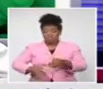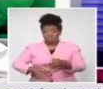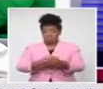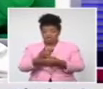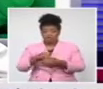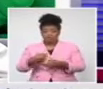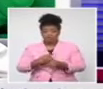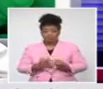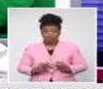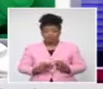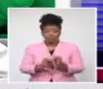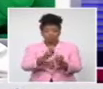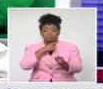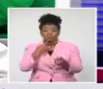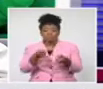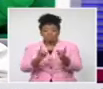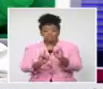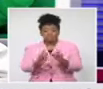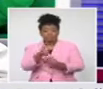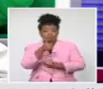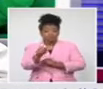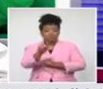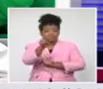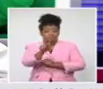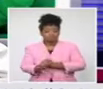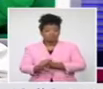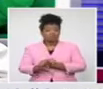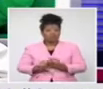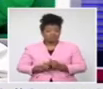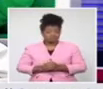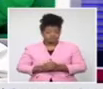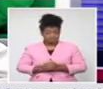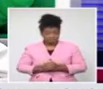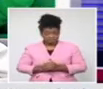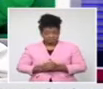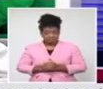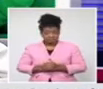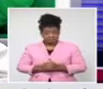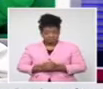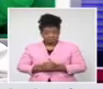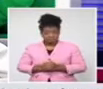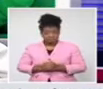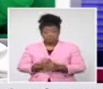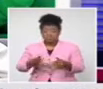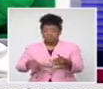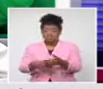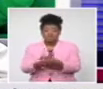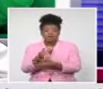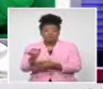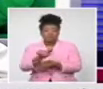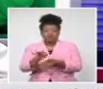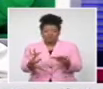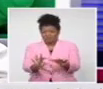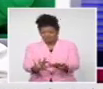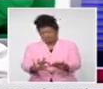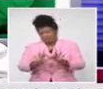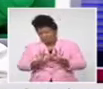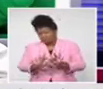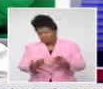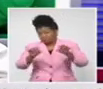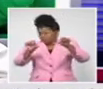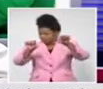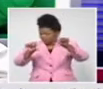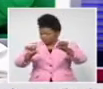fallecimiento de 10 personas, pues realmente es un día de los peores en